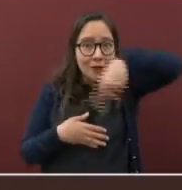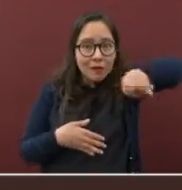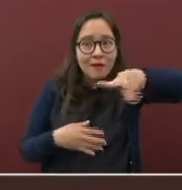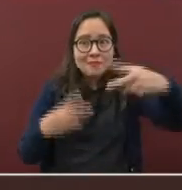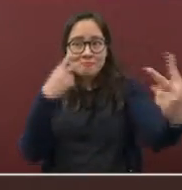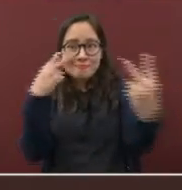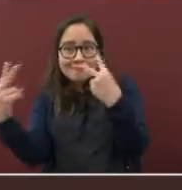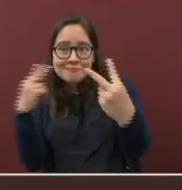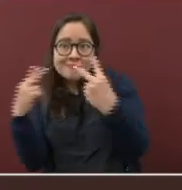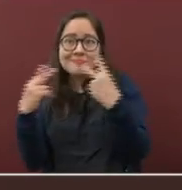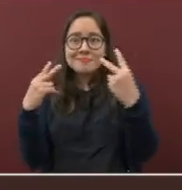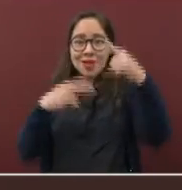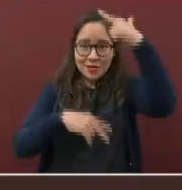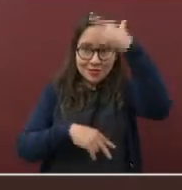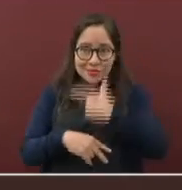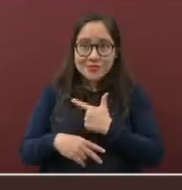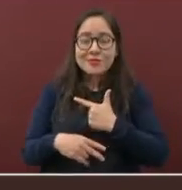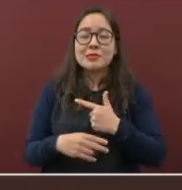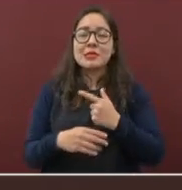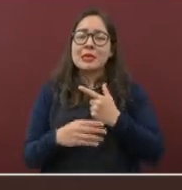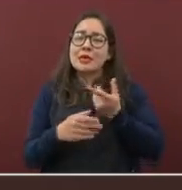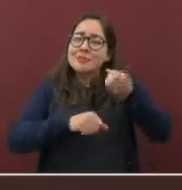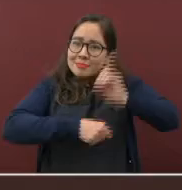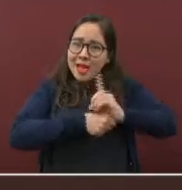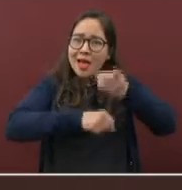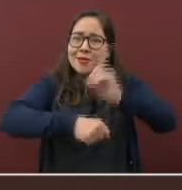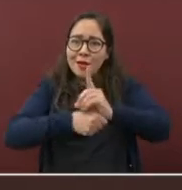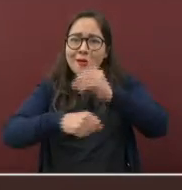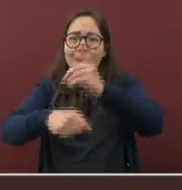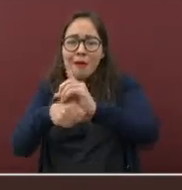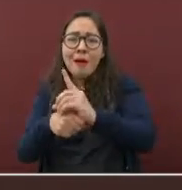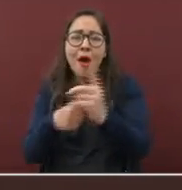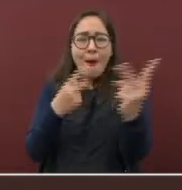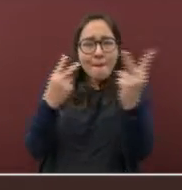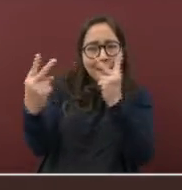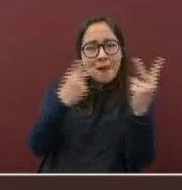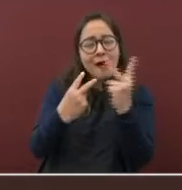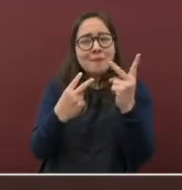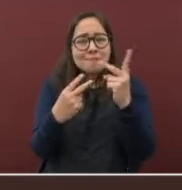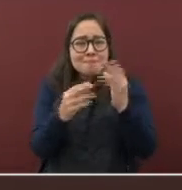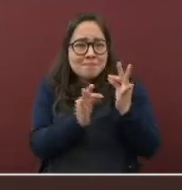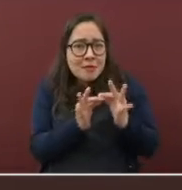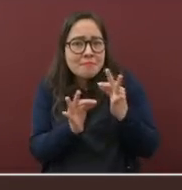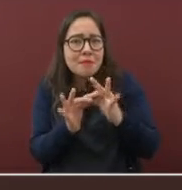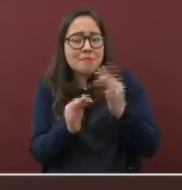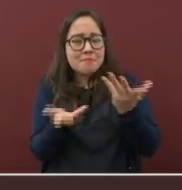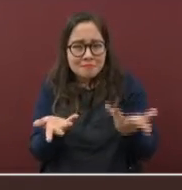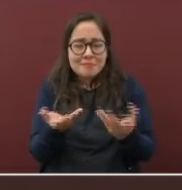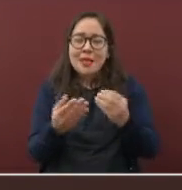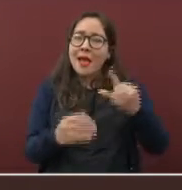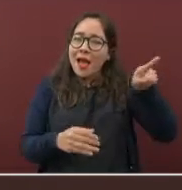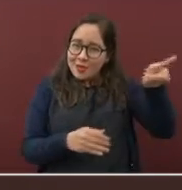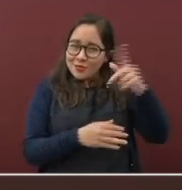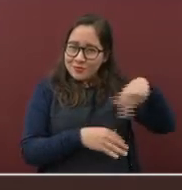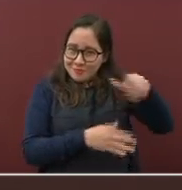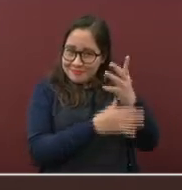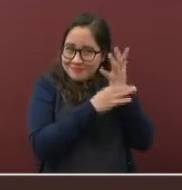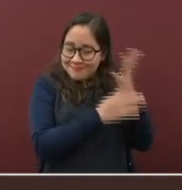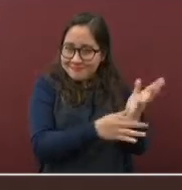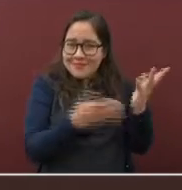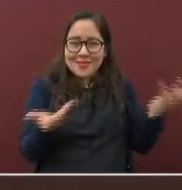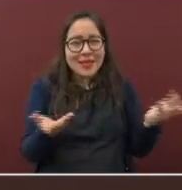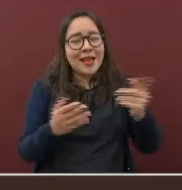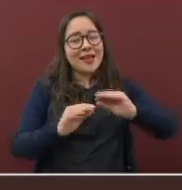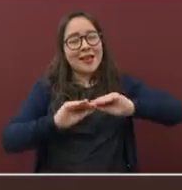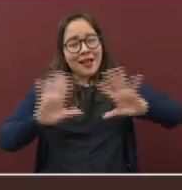conferencias de la noche de manera diaria y así lo expresaron y aprovecho para traer el